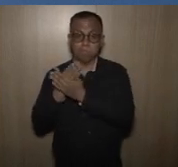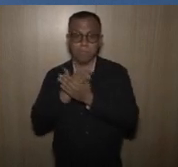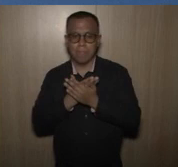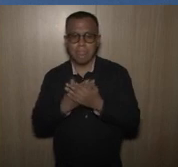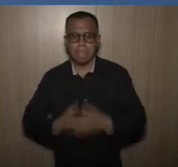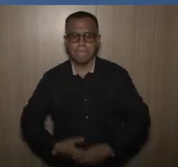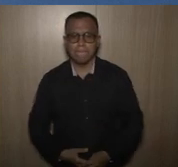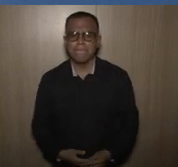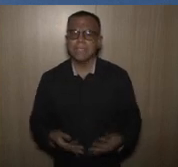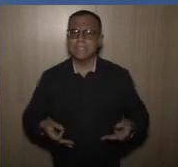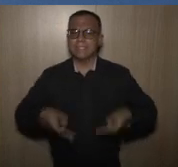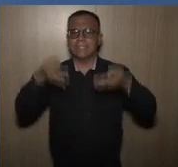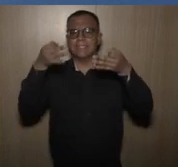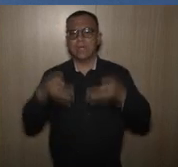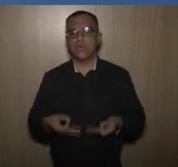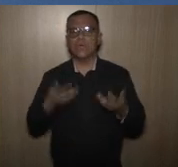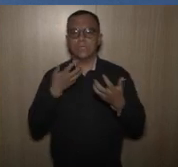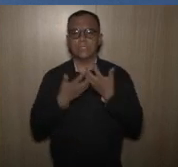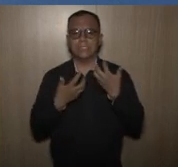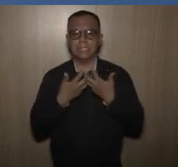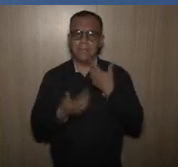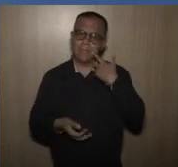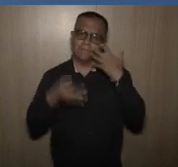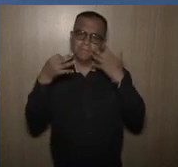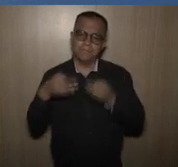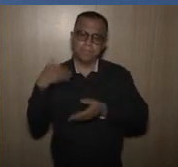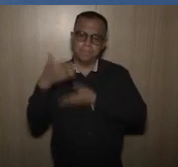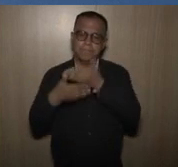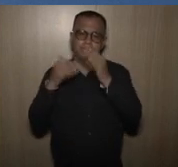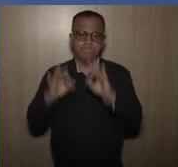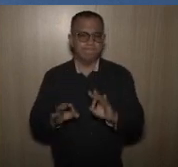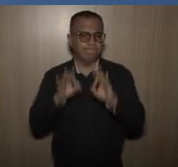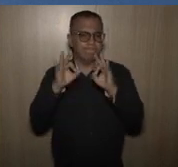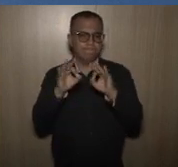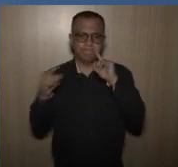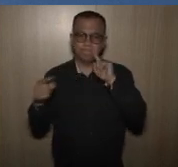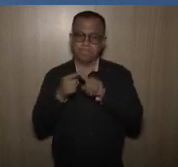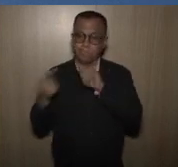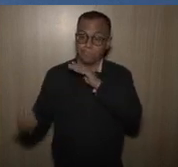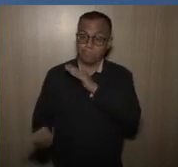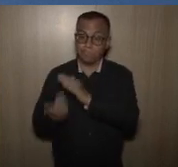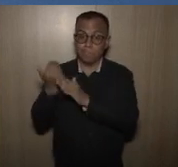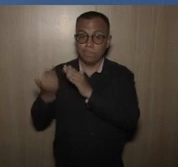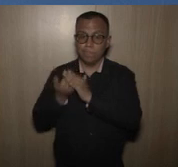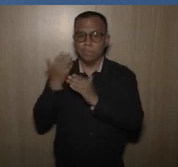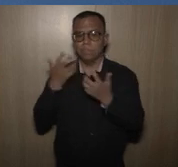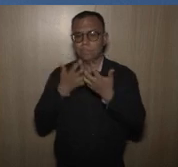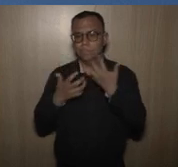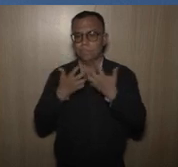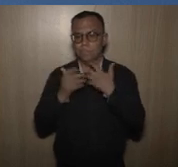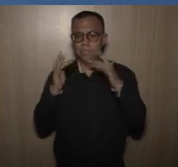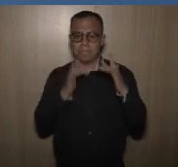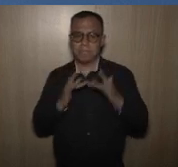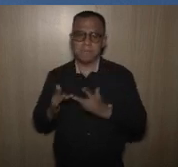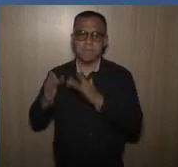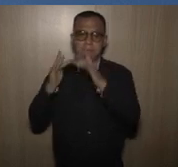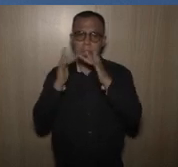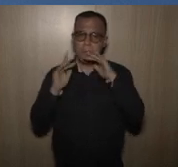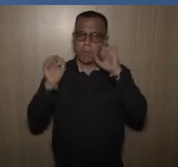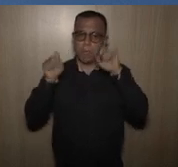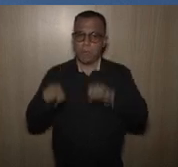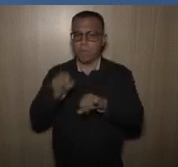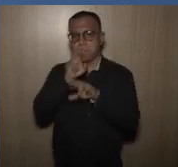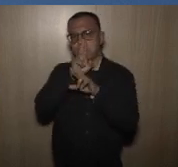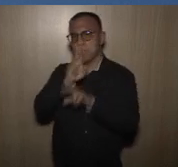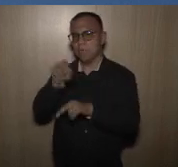es garantía de un sistema de aseguramiento de la calidad ágil que se renueva, de un sistema interactivo que permite